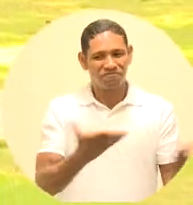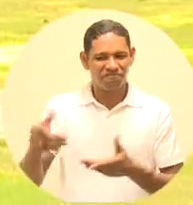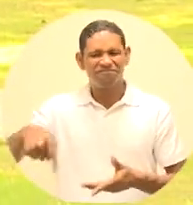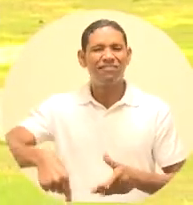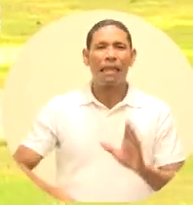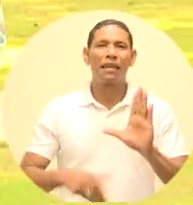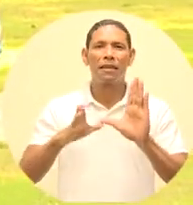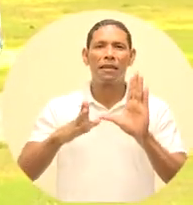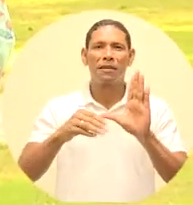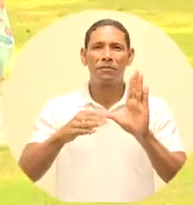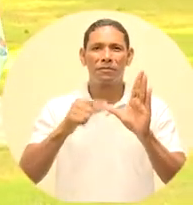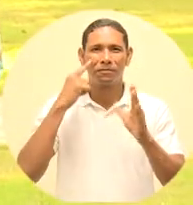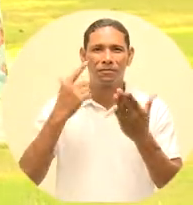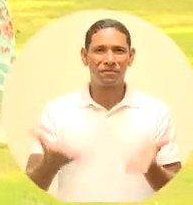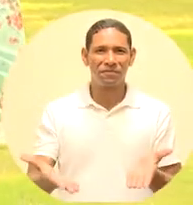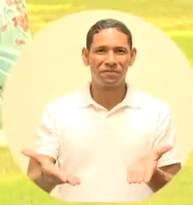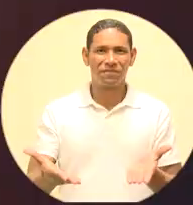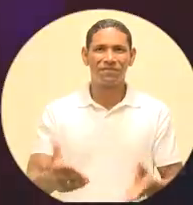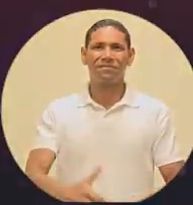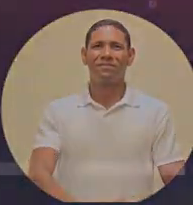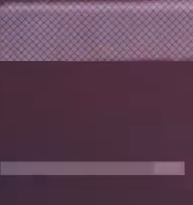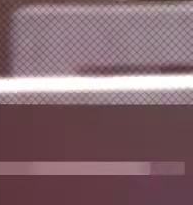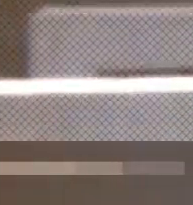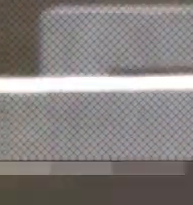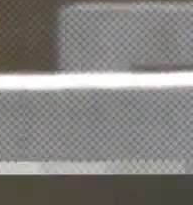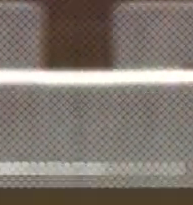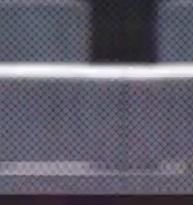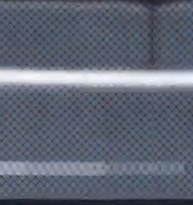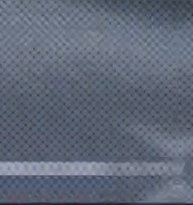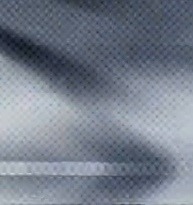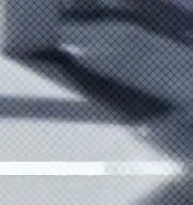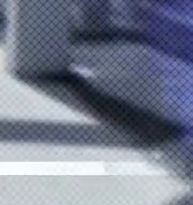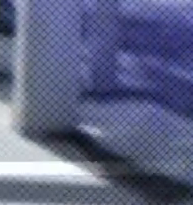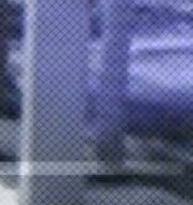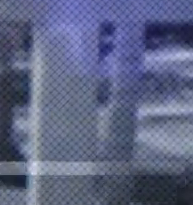todos bienvenidos. Esto es El Campus TV.